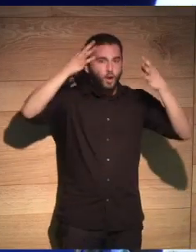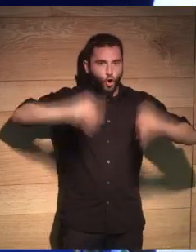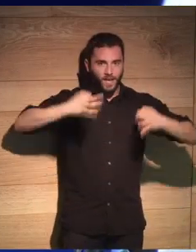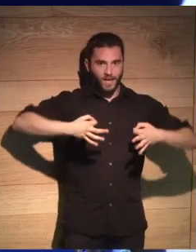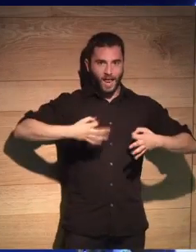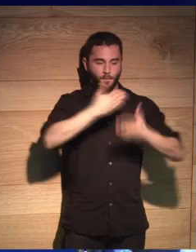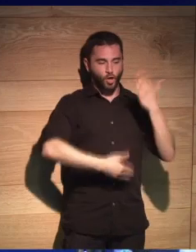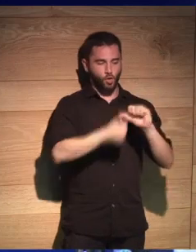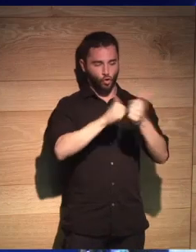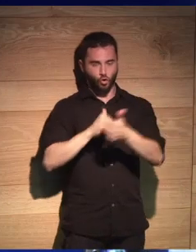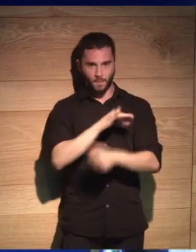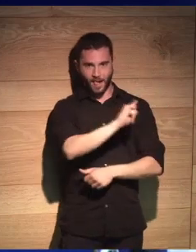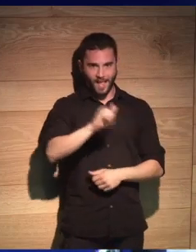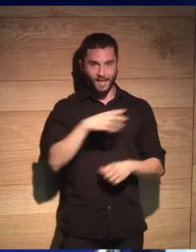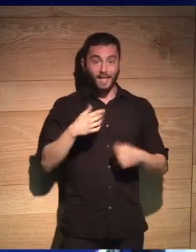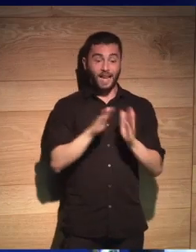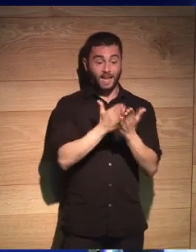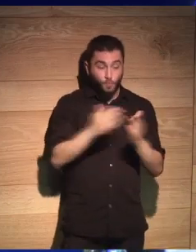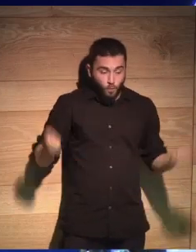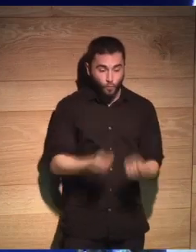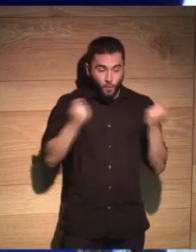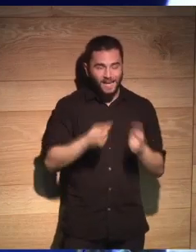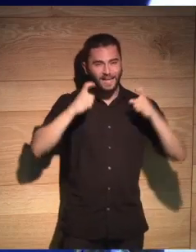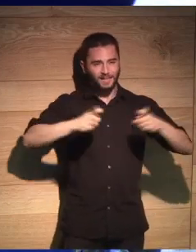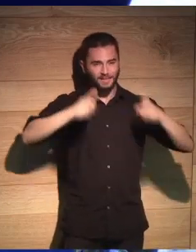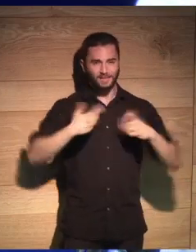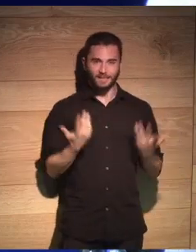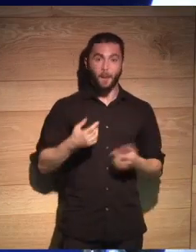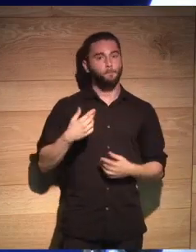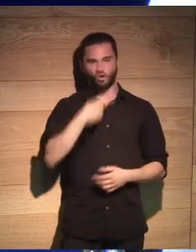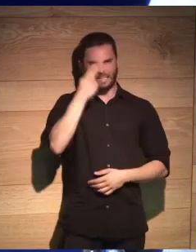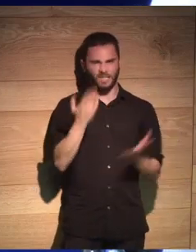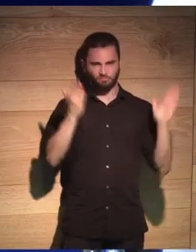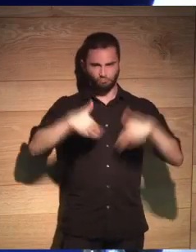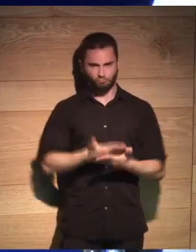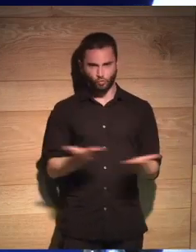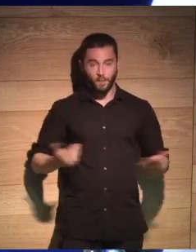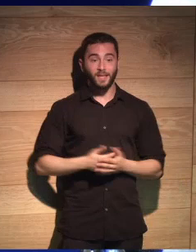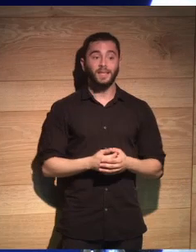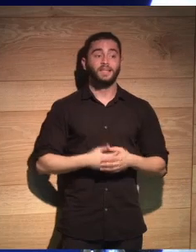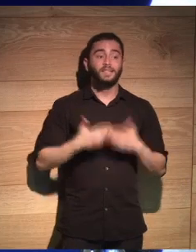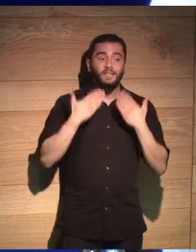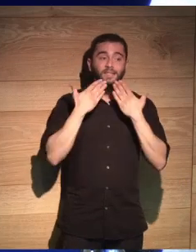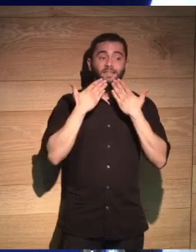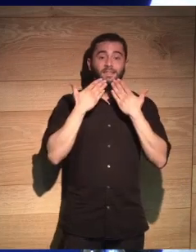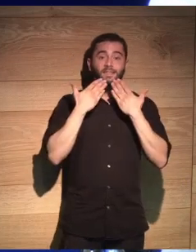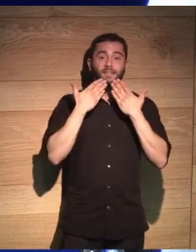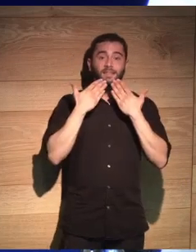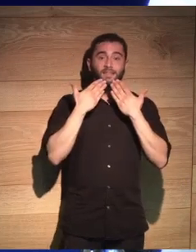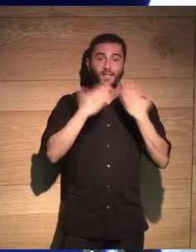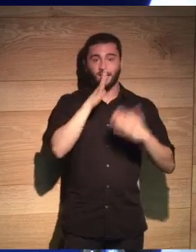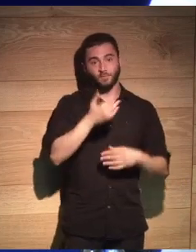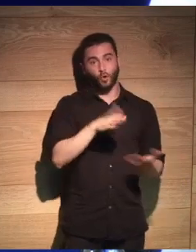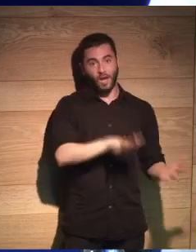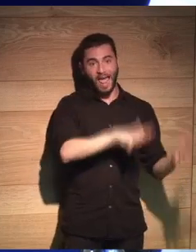había intentado publicar el libro, pero no había mucho interés. Y luego, gracias también a la ayuda de Erich, gracias a la ayuda de la